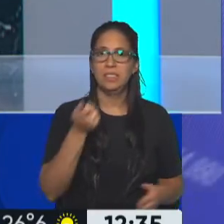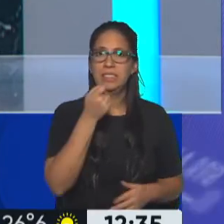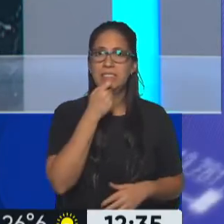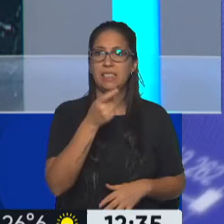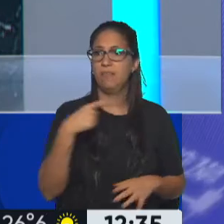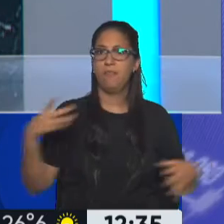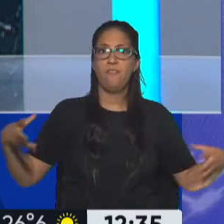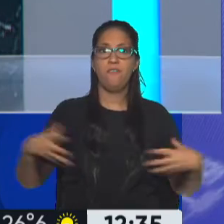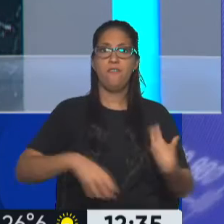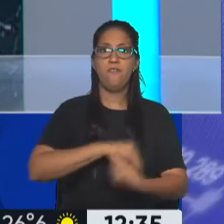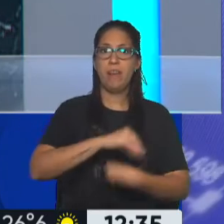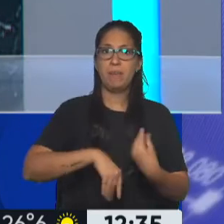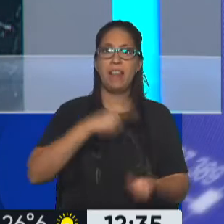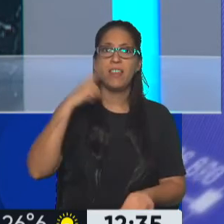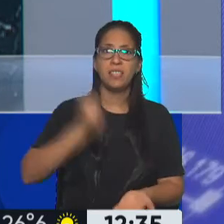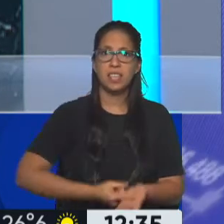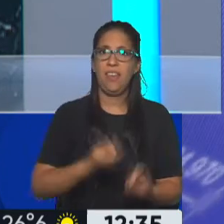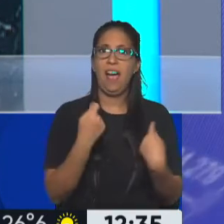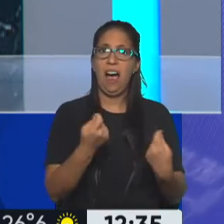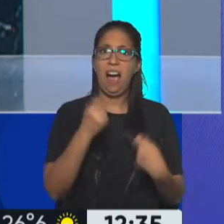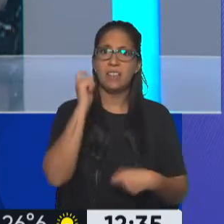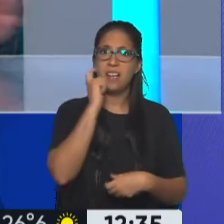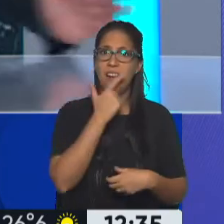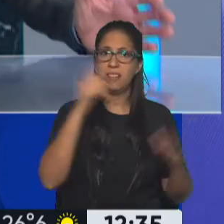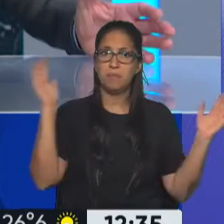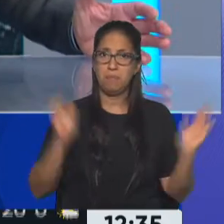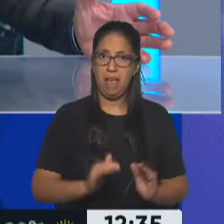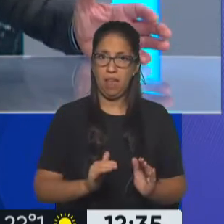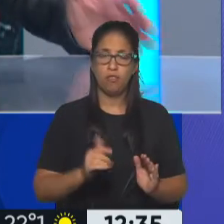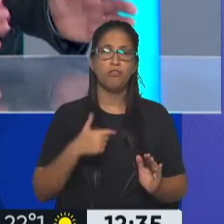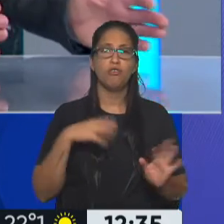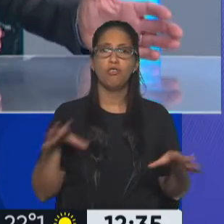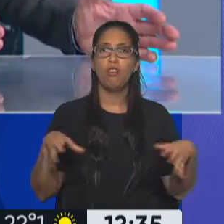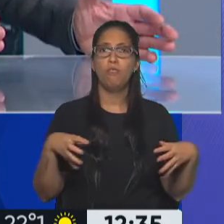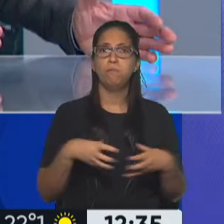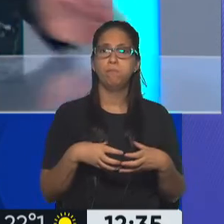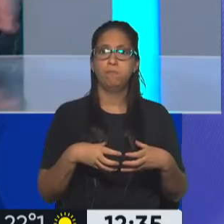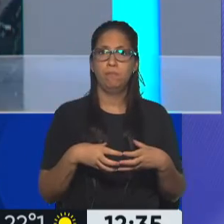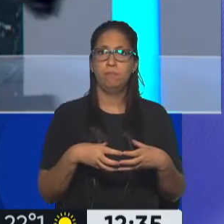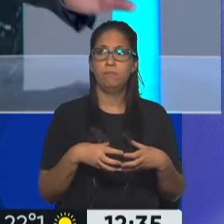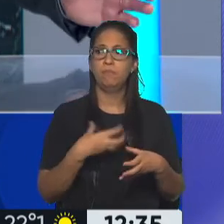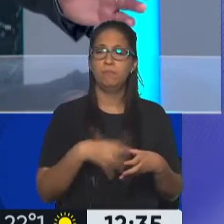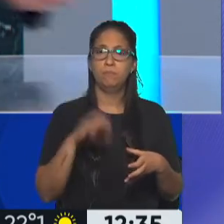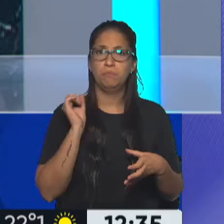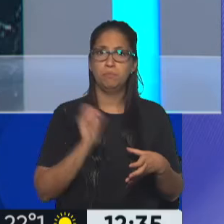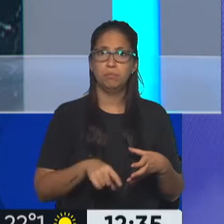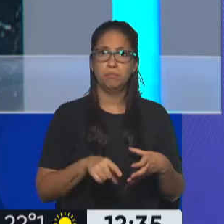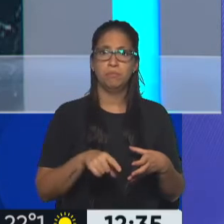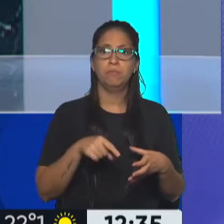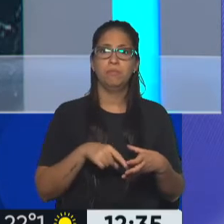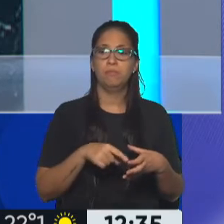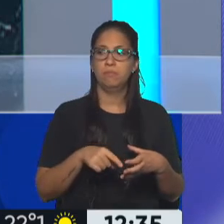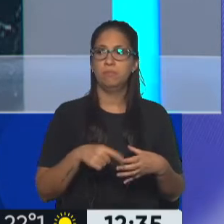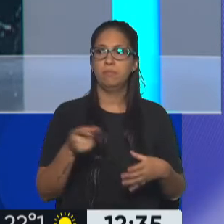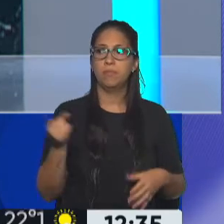grupo familiar decida ahorrar por su pertenencia a un R, claro, que era su historia, no